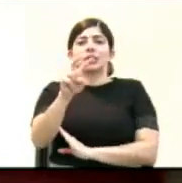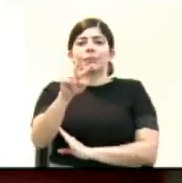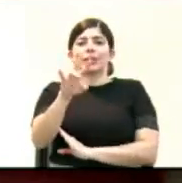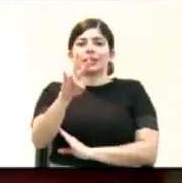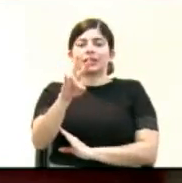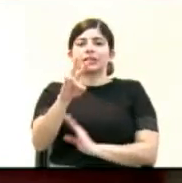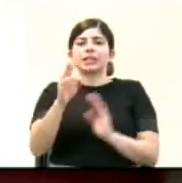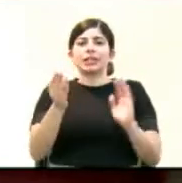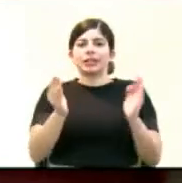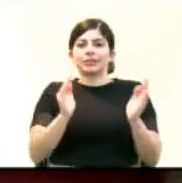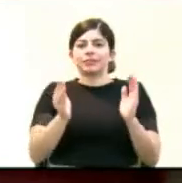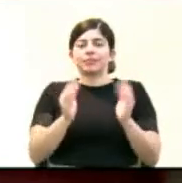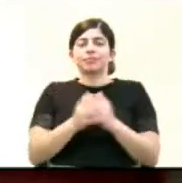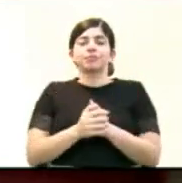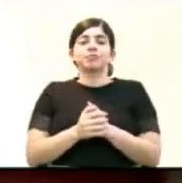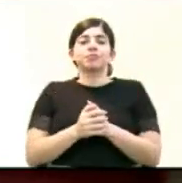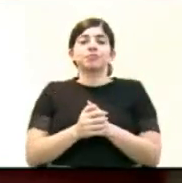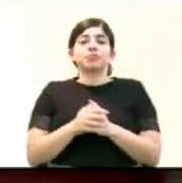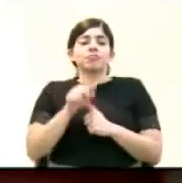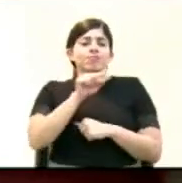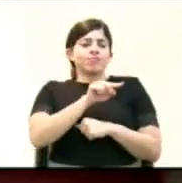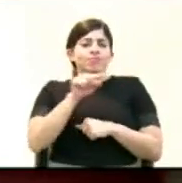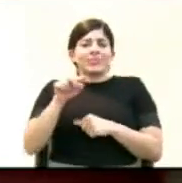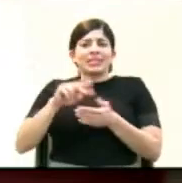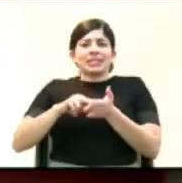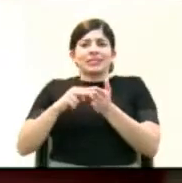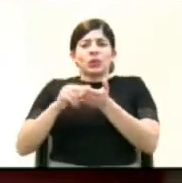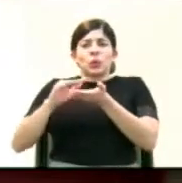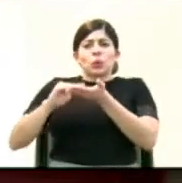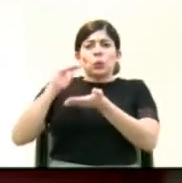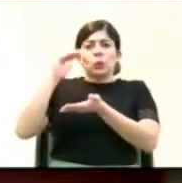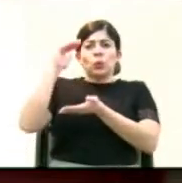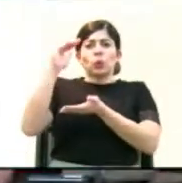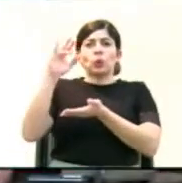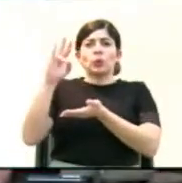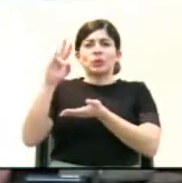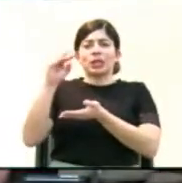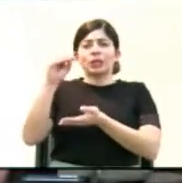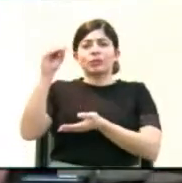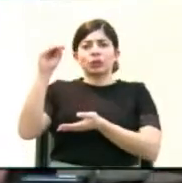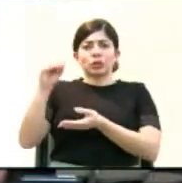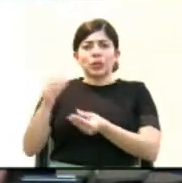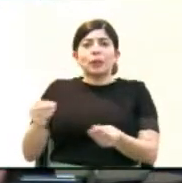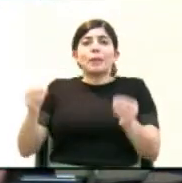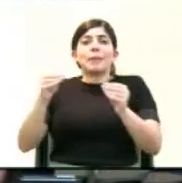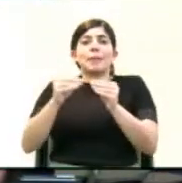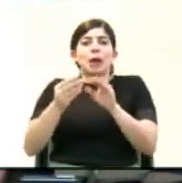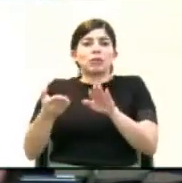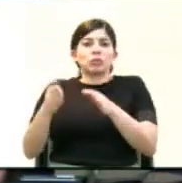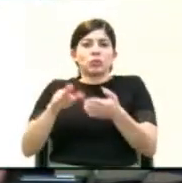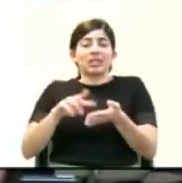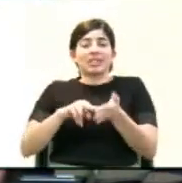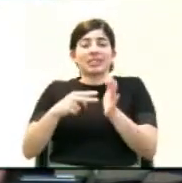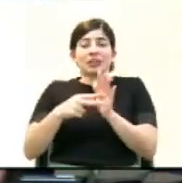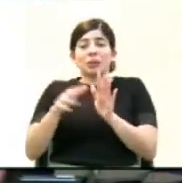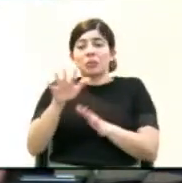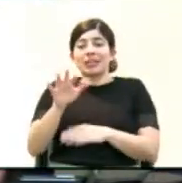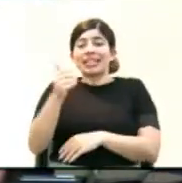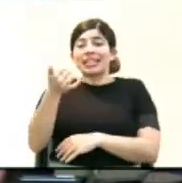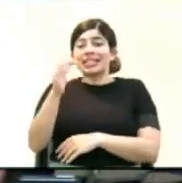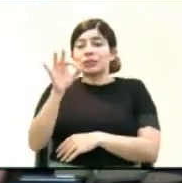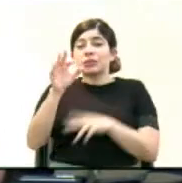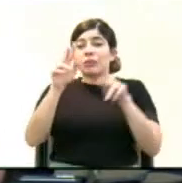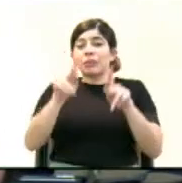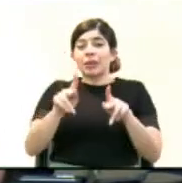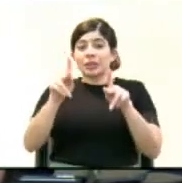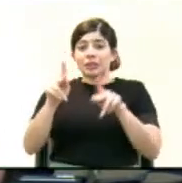127. Esto representa un aumento del 7% en mortalidad y nos da un promedio diario de 19